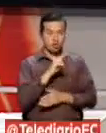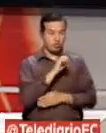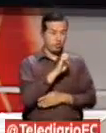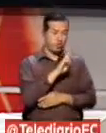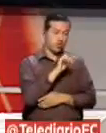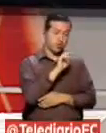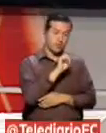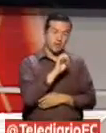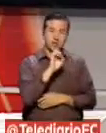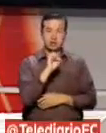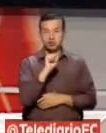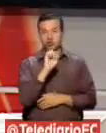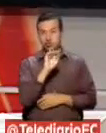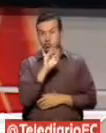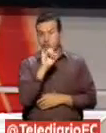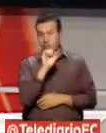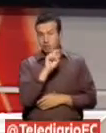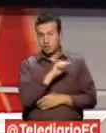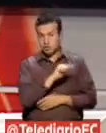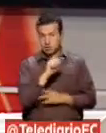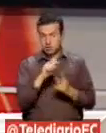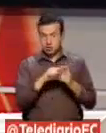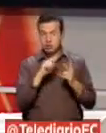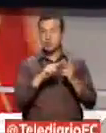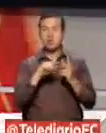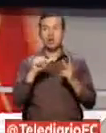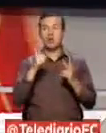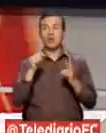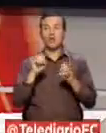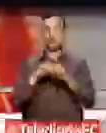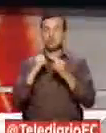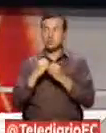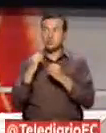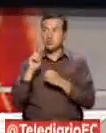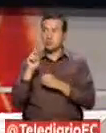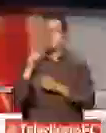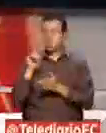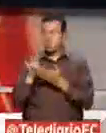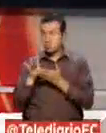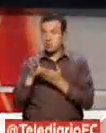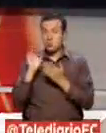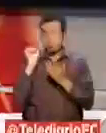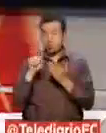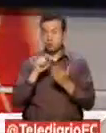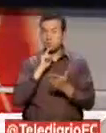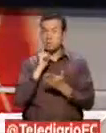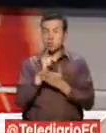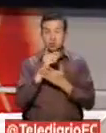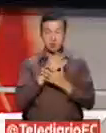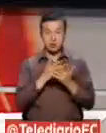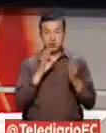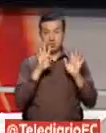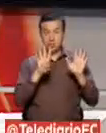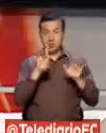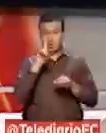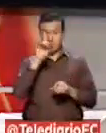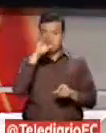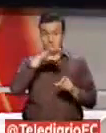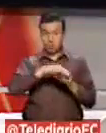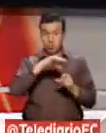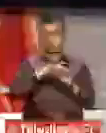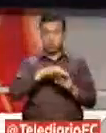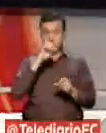separación del bloque del asambleísta Fernando Flores. ¿Es factible revertir la decisión de fijar en 91 votos